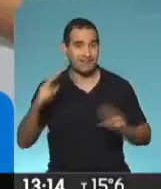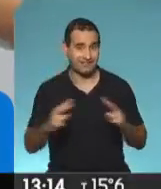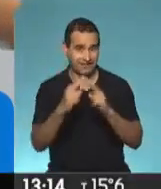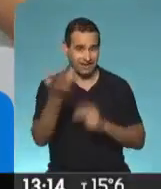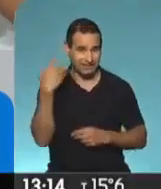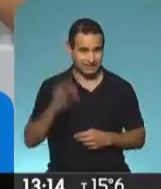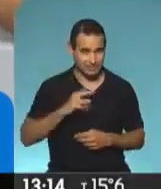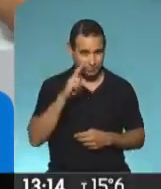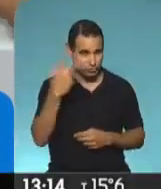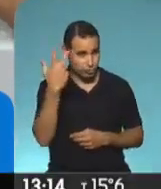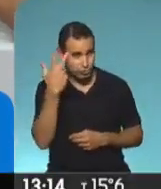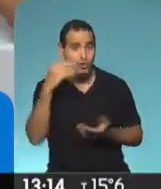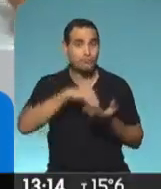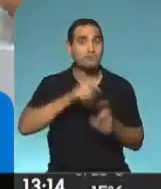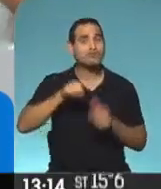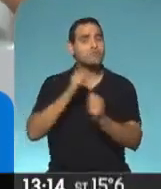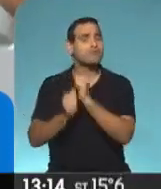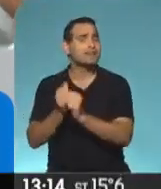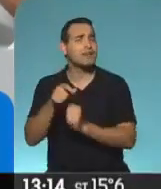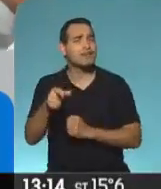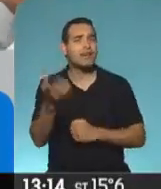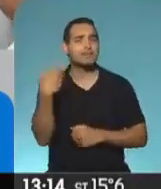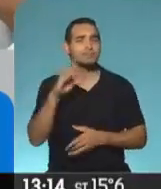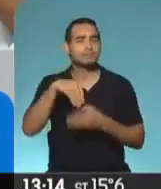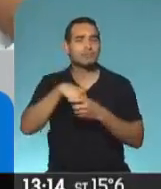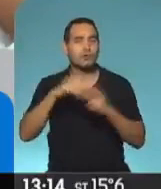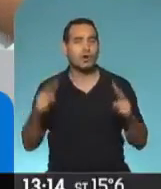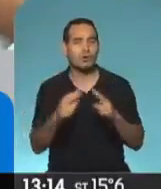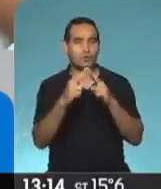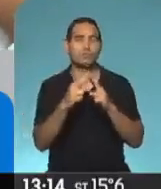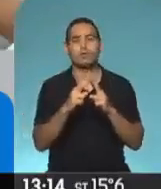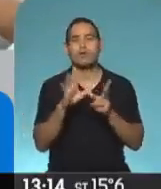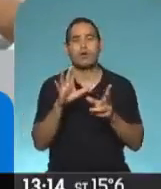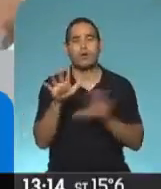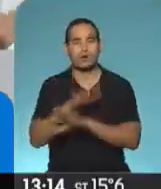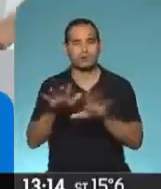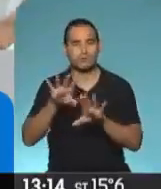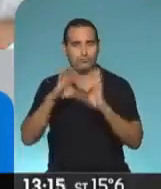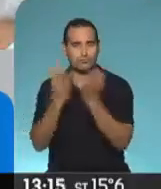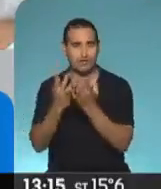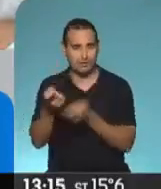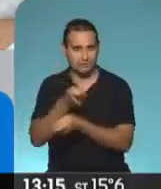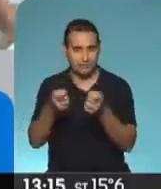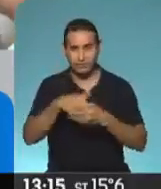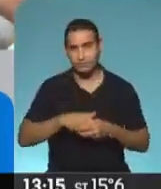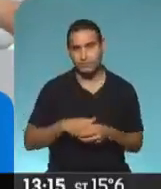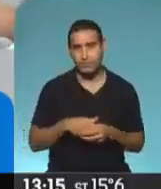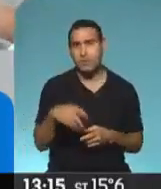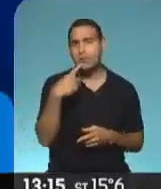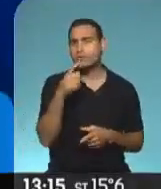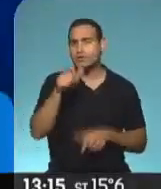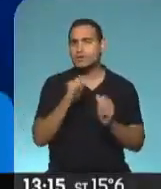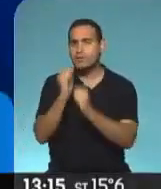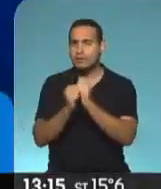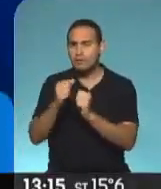en 2018, y los empresarios sobre todo que cubrieron la cumbre de la Organización Mundial de Comercio de 2017. En el caso de los empresarios, ¿hasta dónde llegó la